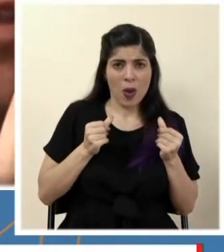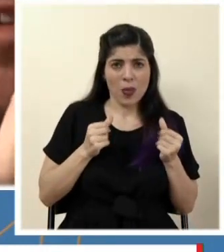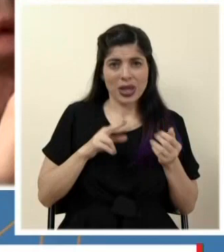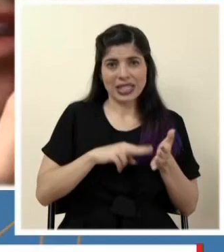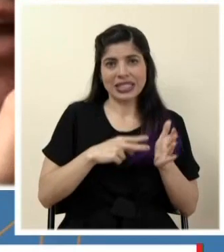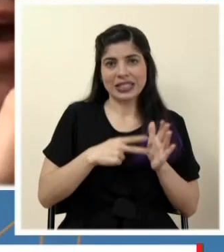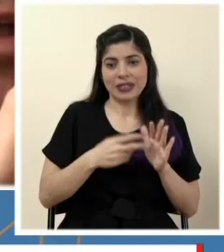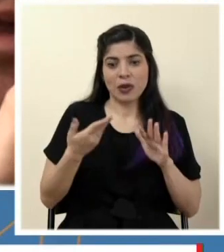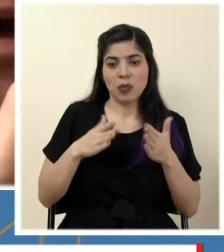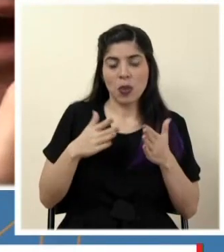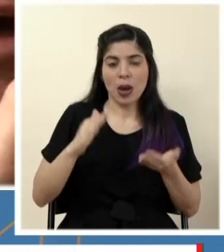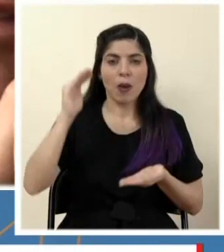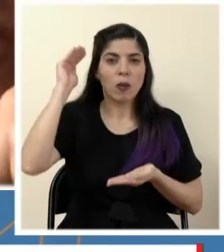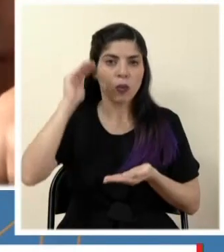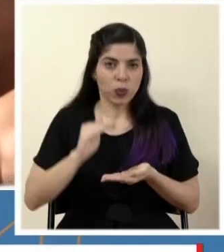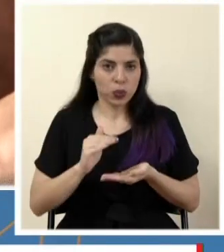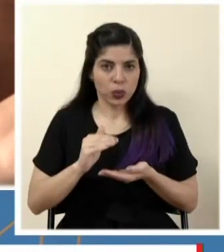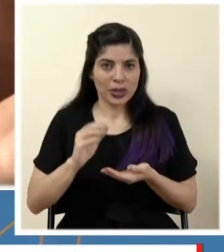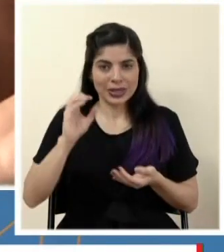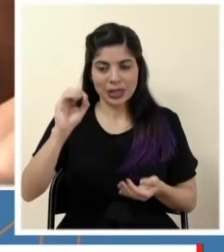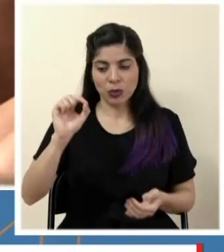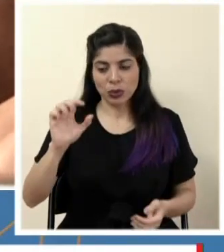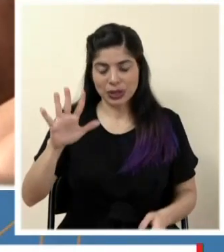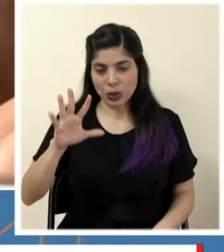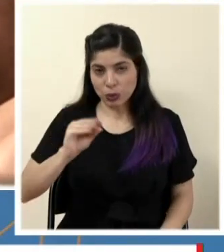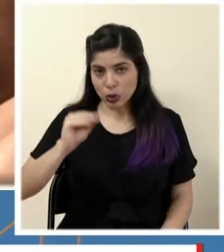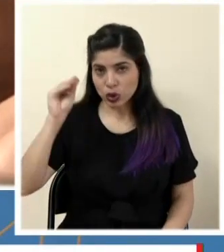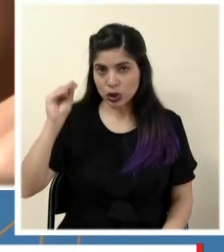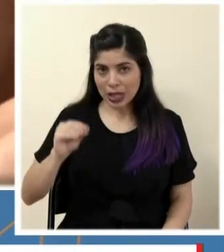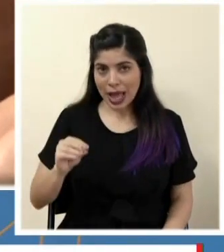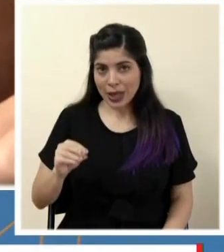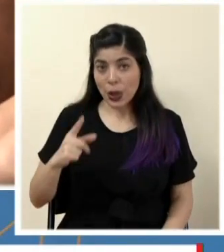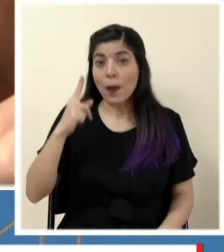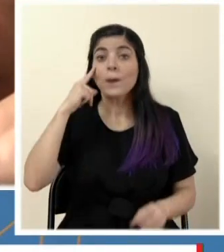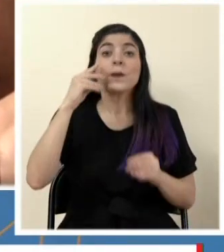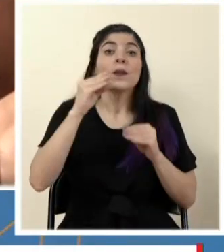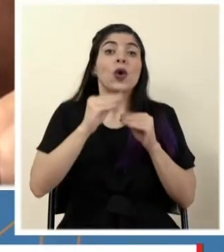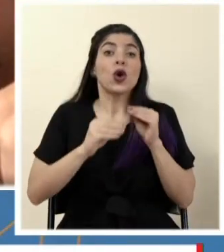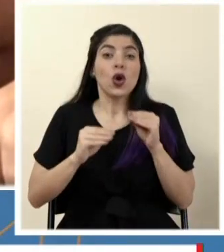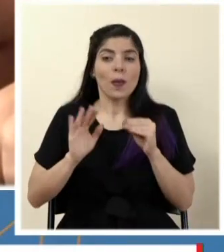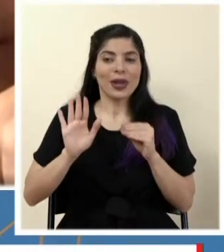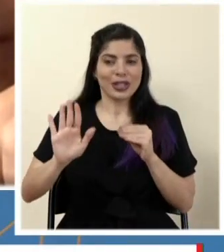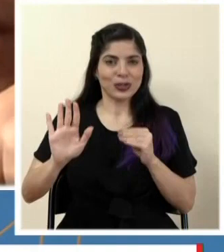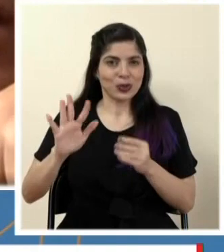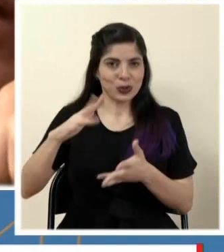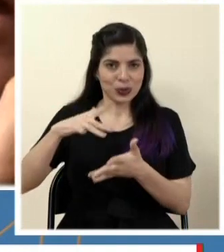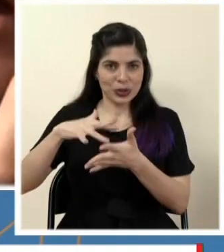baja la tasa de mortalidad a 0.5%, por lo menos en ese estudio.